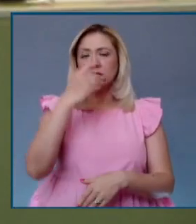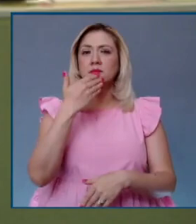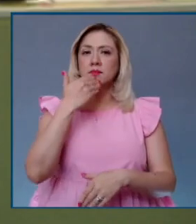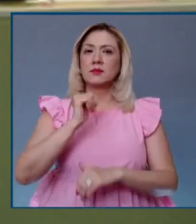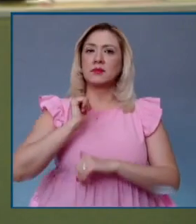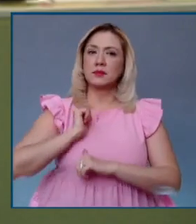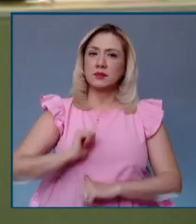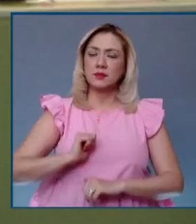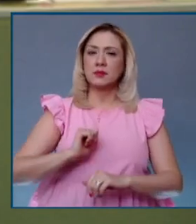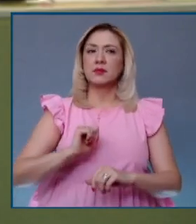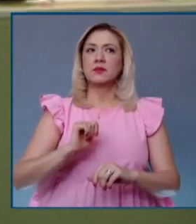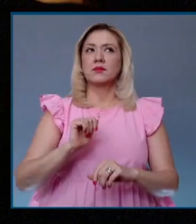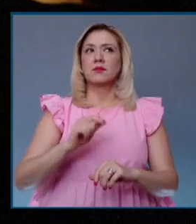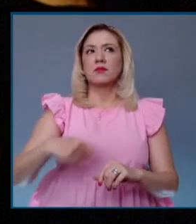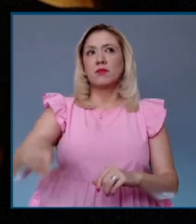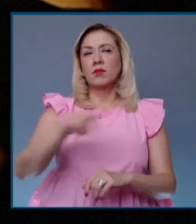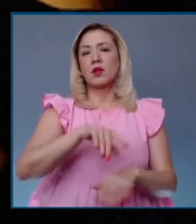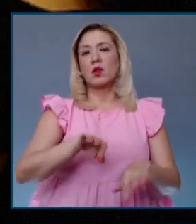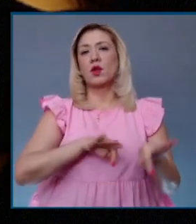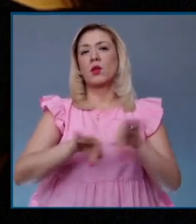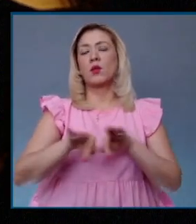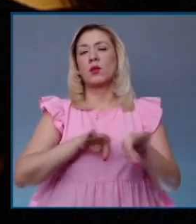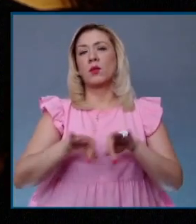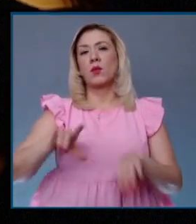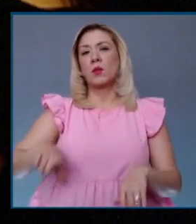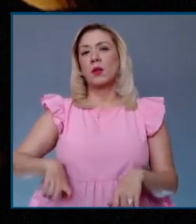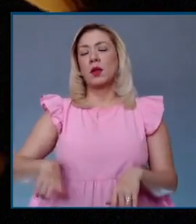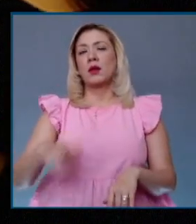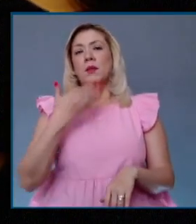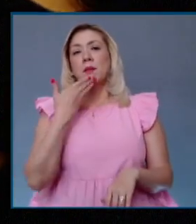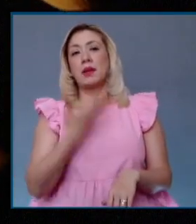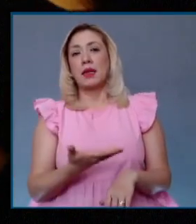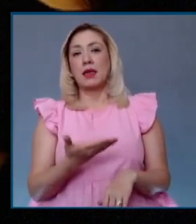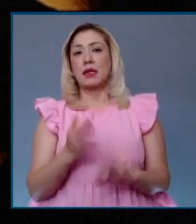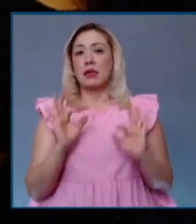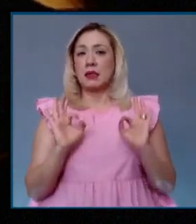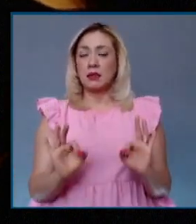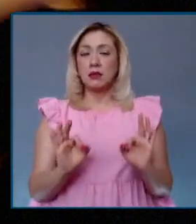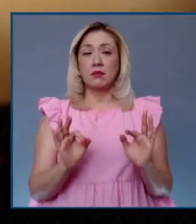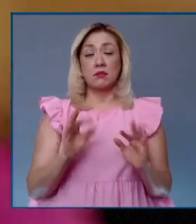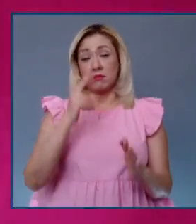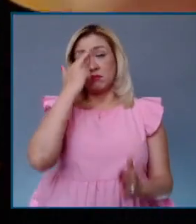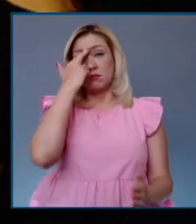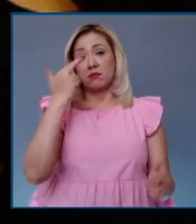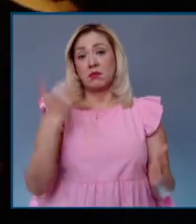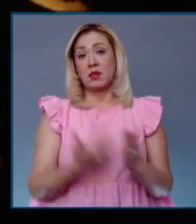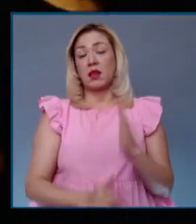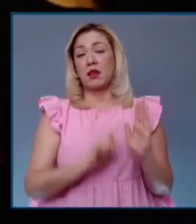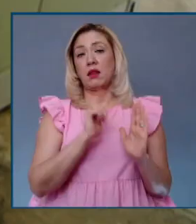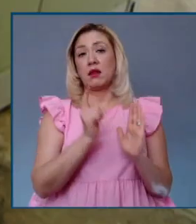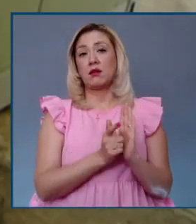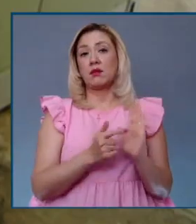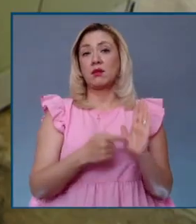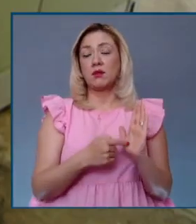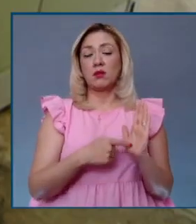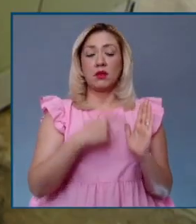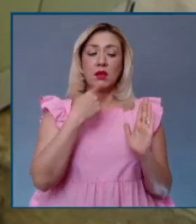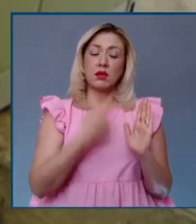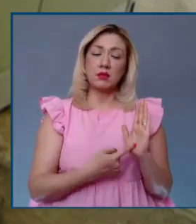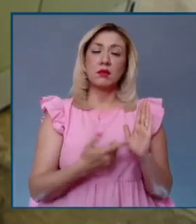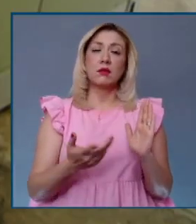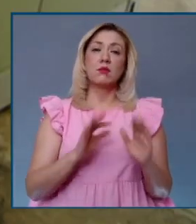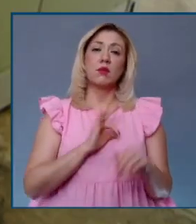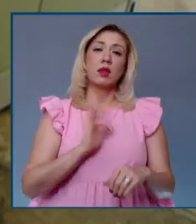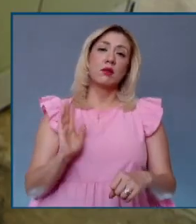servidores públicos. La resolución no desapareció ni invalidó ninguno de los delitos que prevé el mencionado código y que sanciona actos de